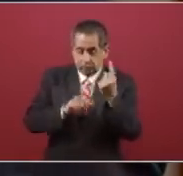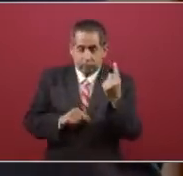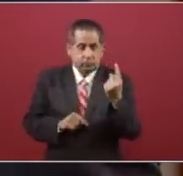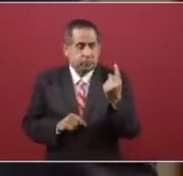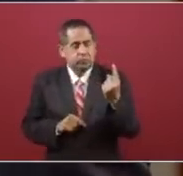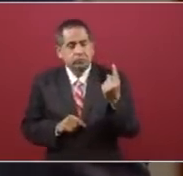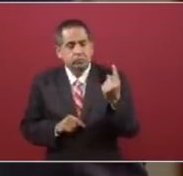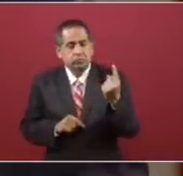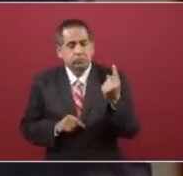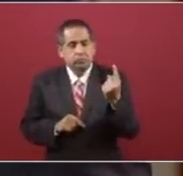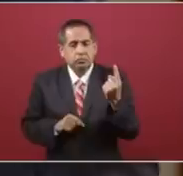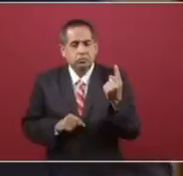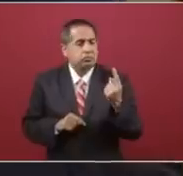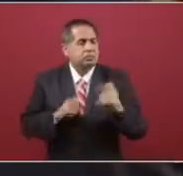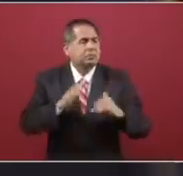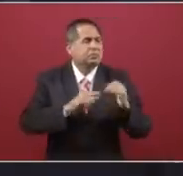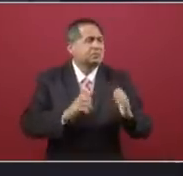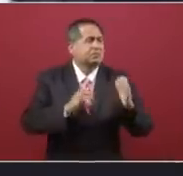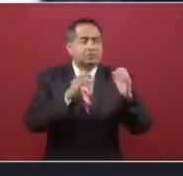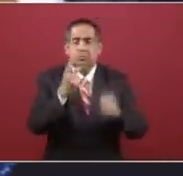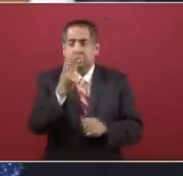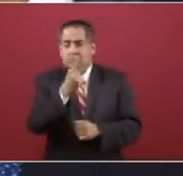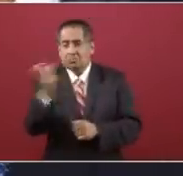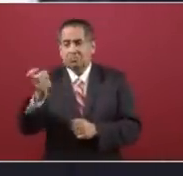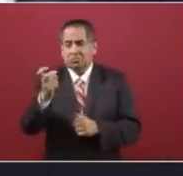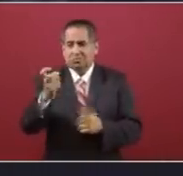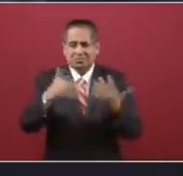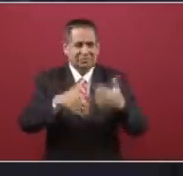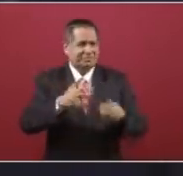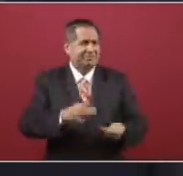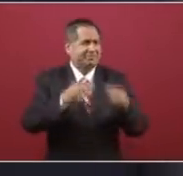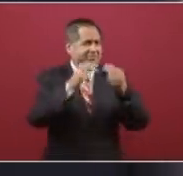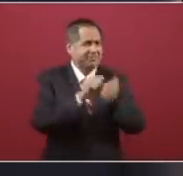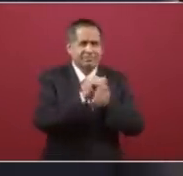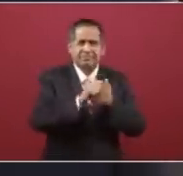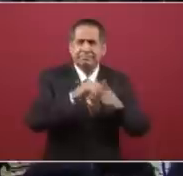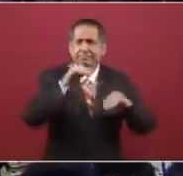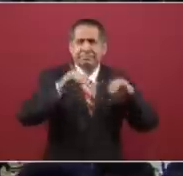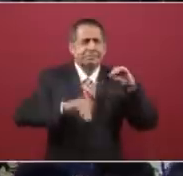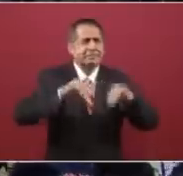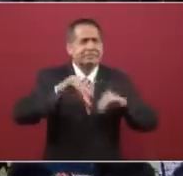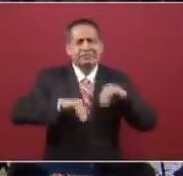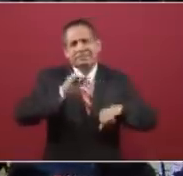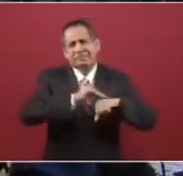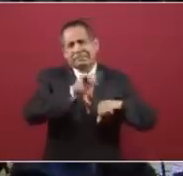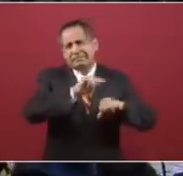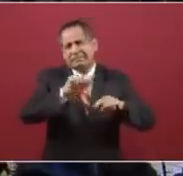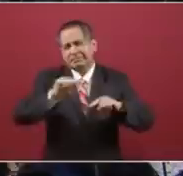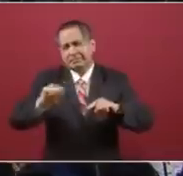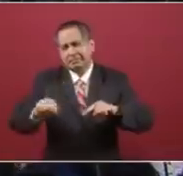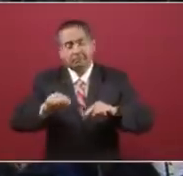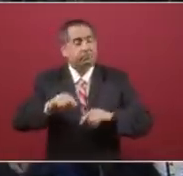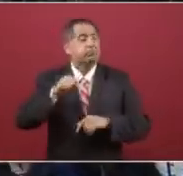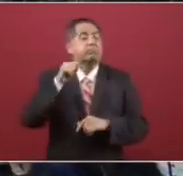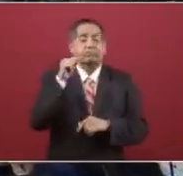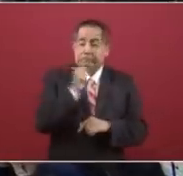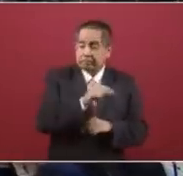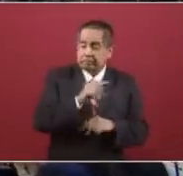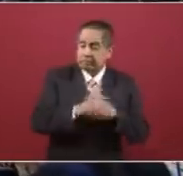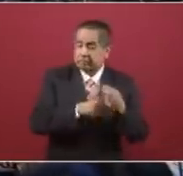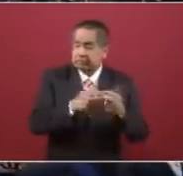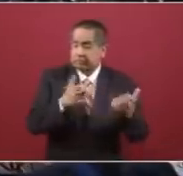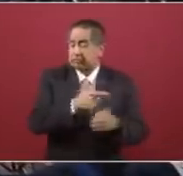em ha construido más de 200 refinerías y fue la que construyó